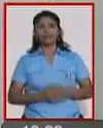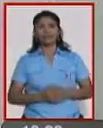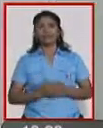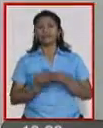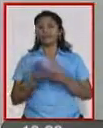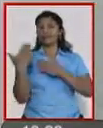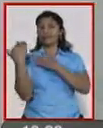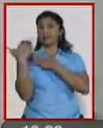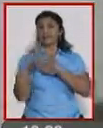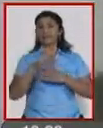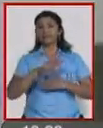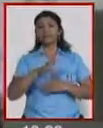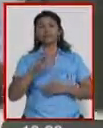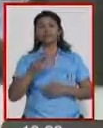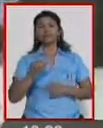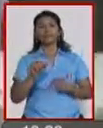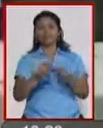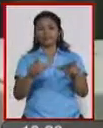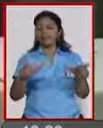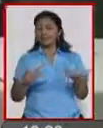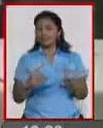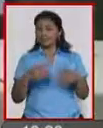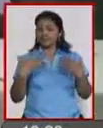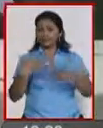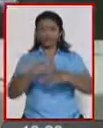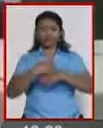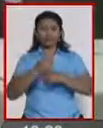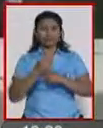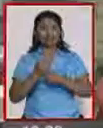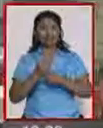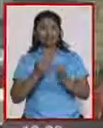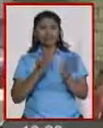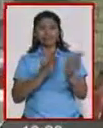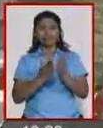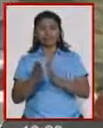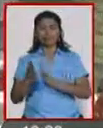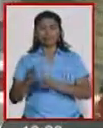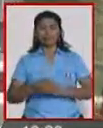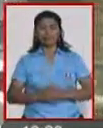Cruz hay 53 municipios que se encuentran elaborando sus cartas orgánicas.